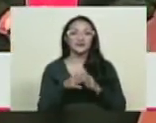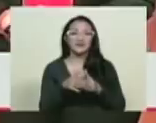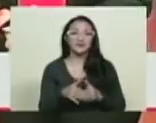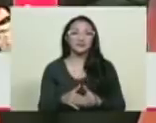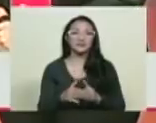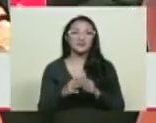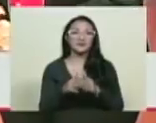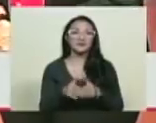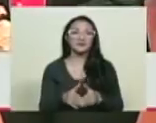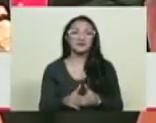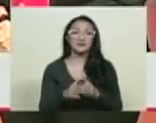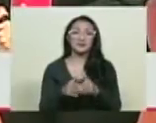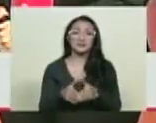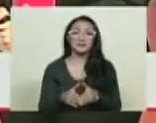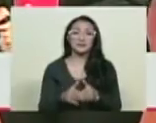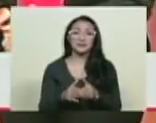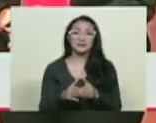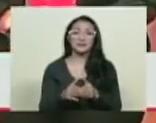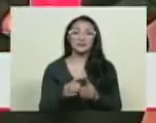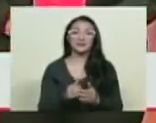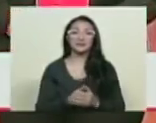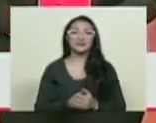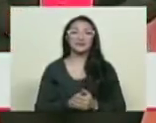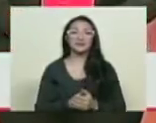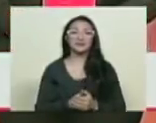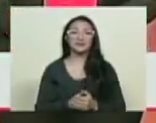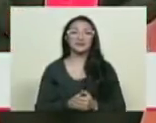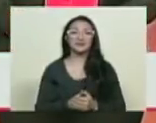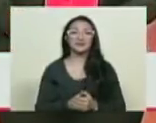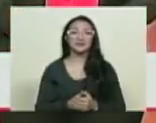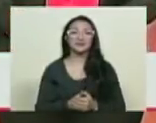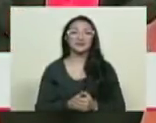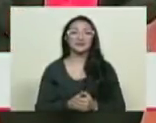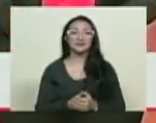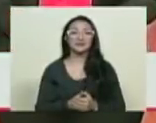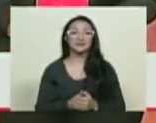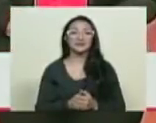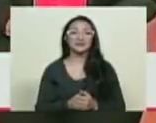pinta la niña la santa maría y la rajoy la cuarta carabelas